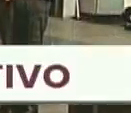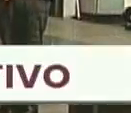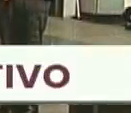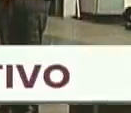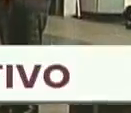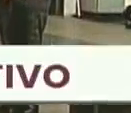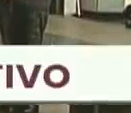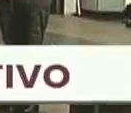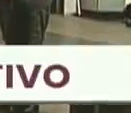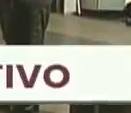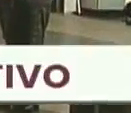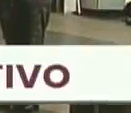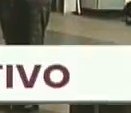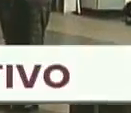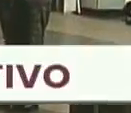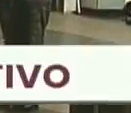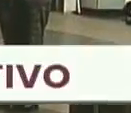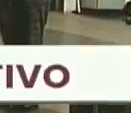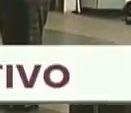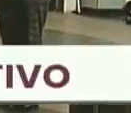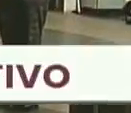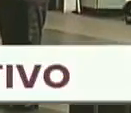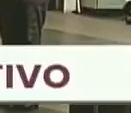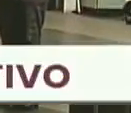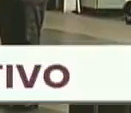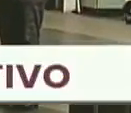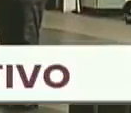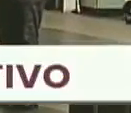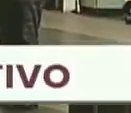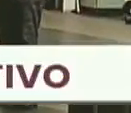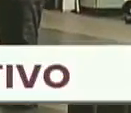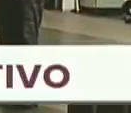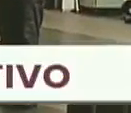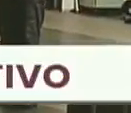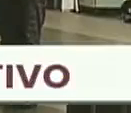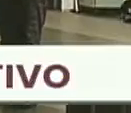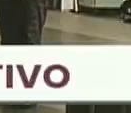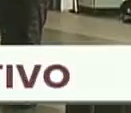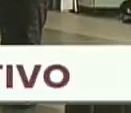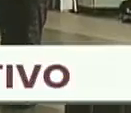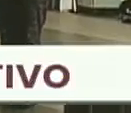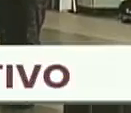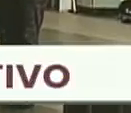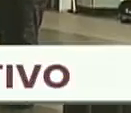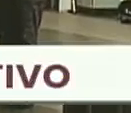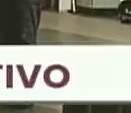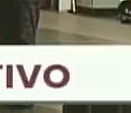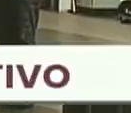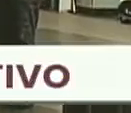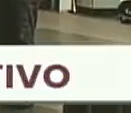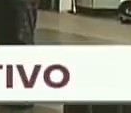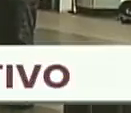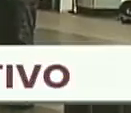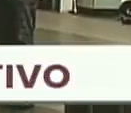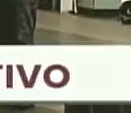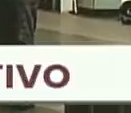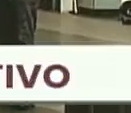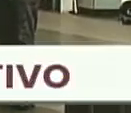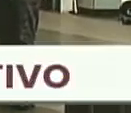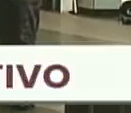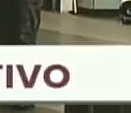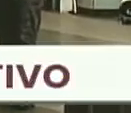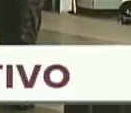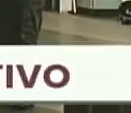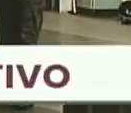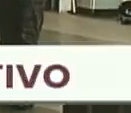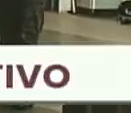que quieren producir en Venezuela. Mi saludo, pues. Por acá me encuentro acompañado con la vicepresidenta ejecutiva,